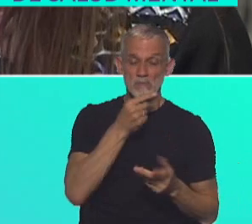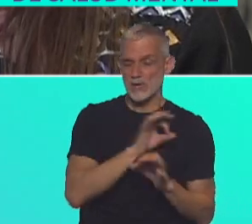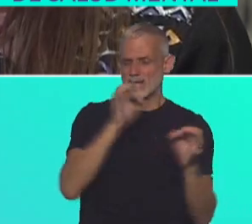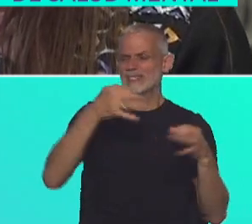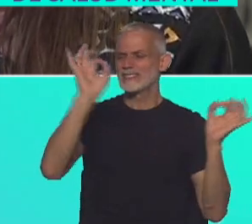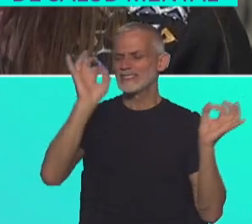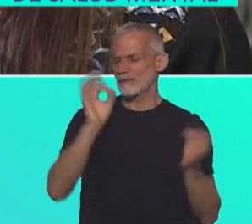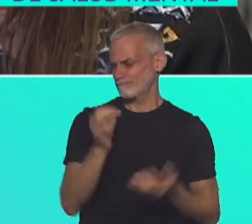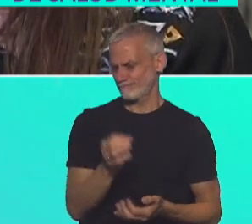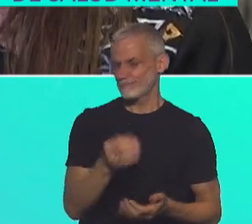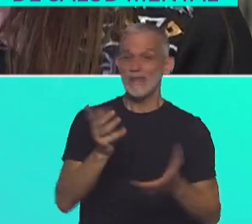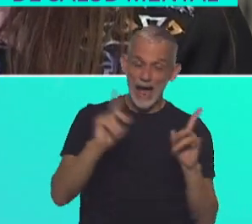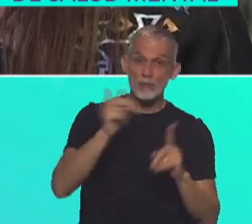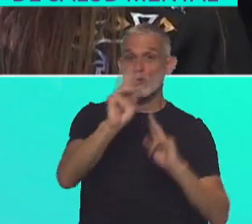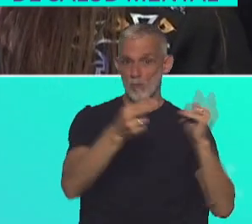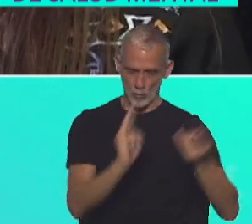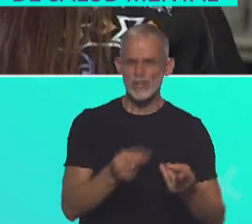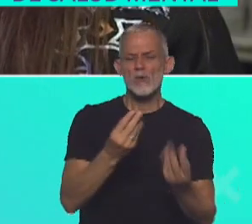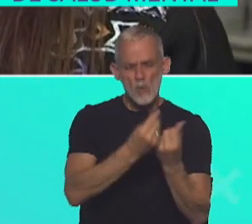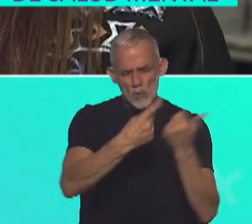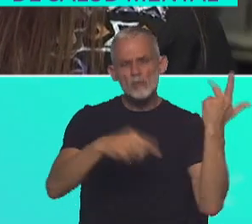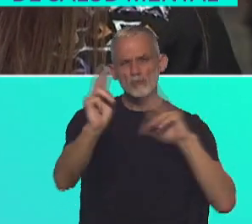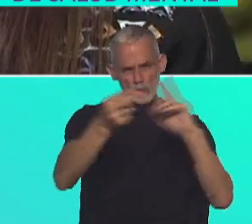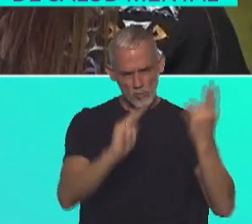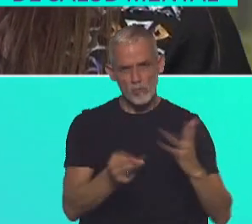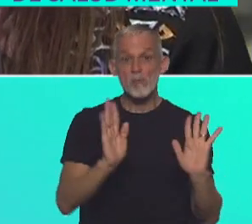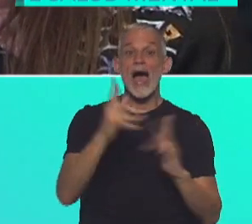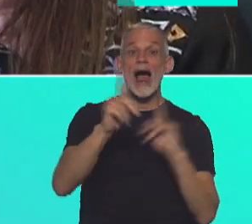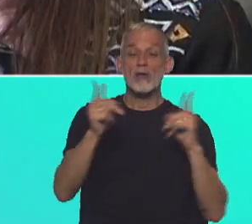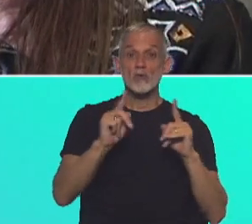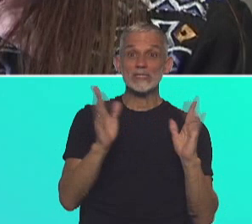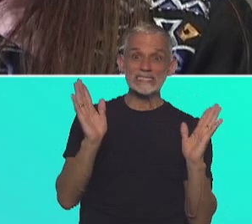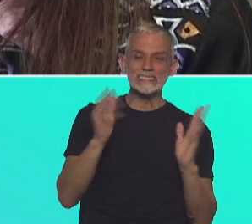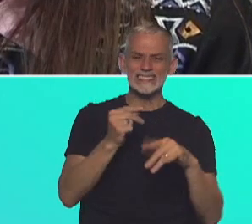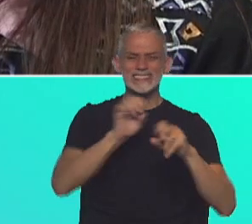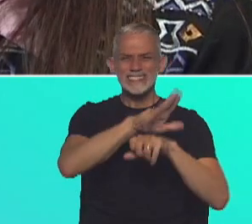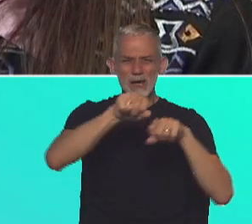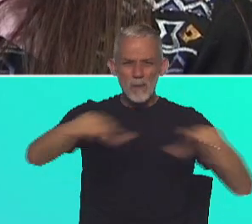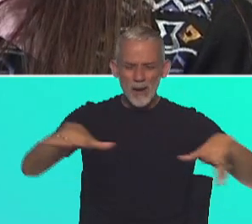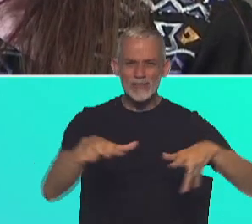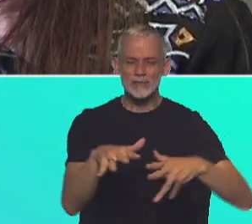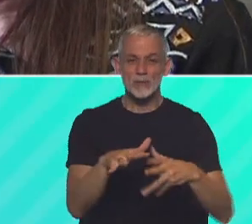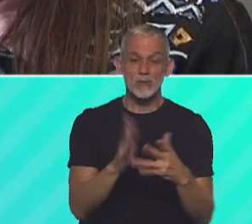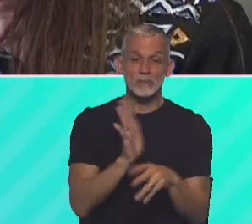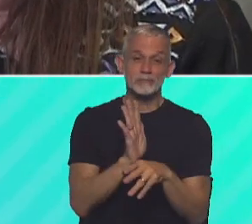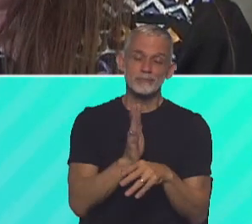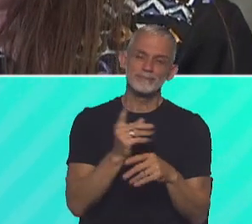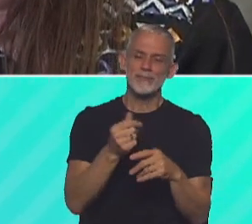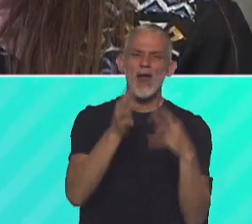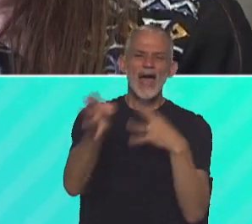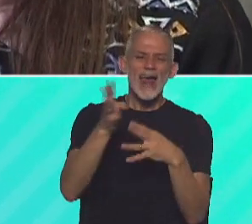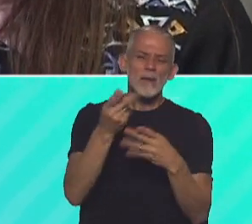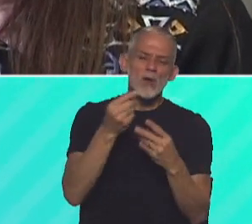ninguno fuimos indemnes. Algunos perdieron la vida, muchísimos perdieron la vida. Pero aquellos que atravesamos ese infierno, que fue una guerra silenciosa, como dijo el presidente